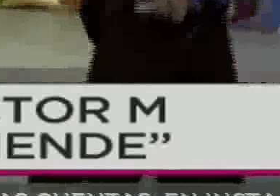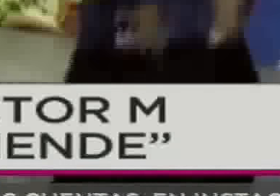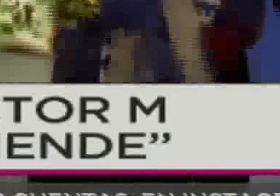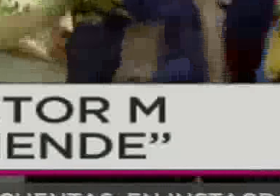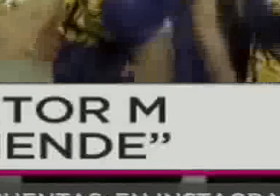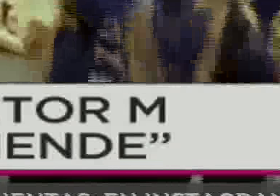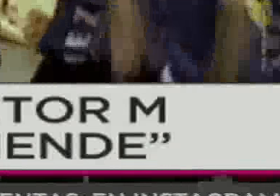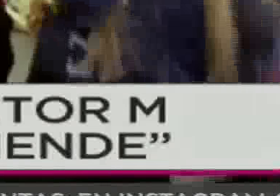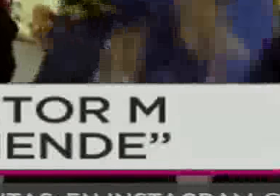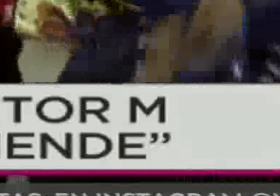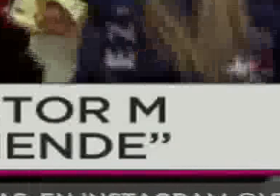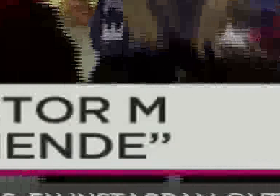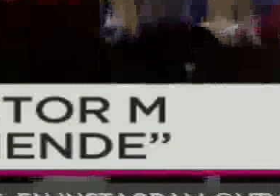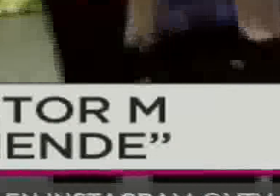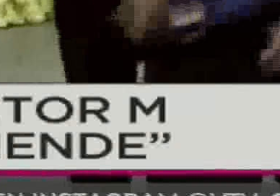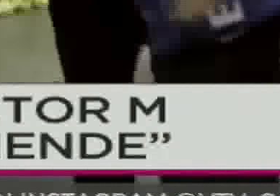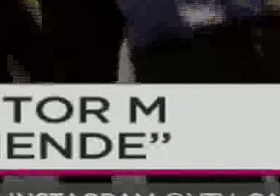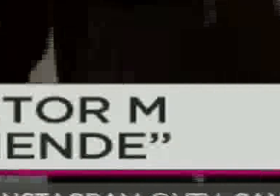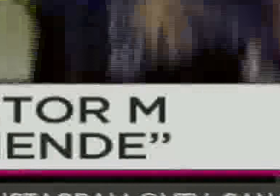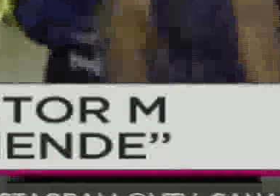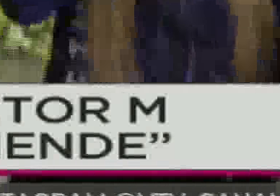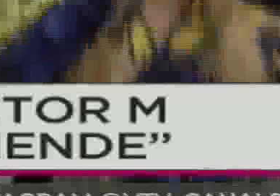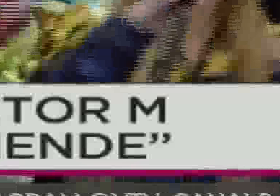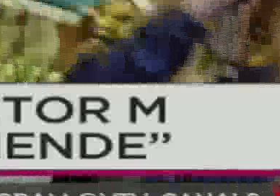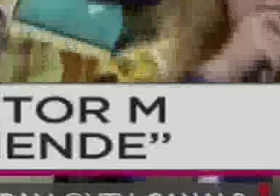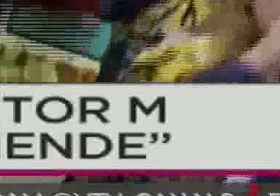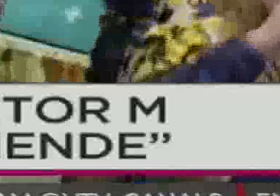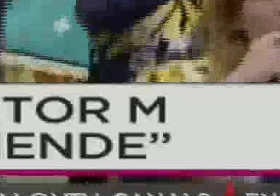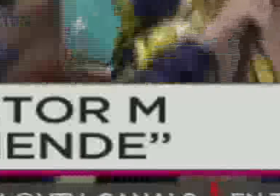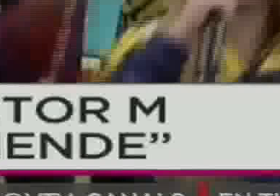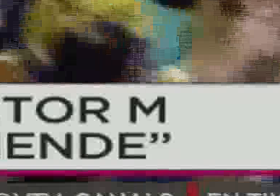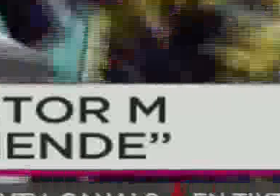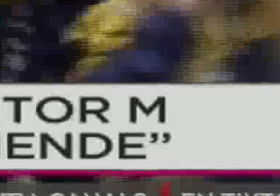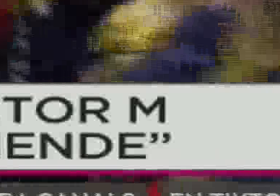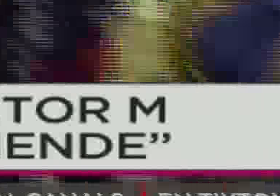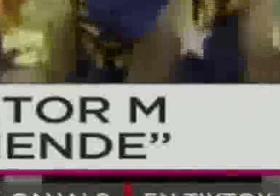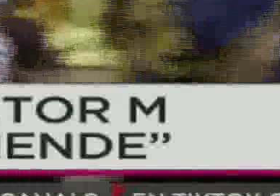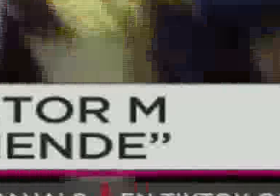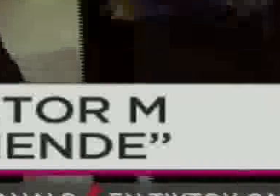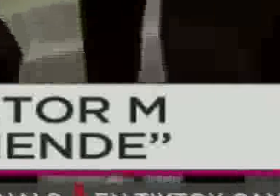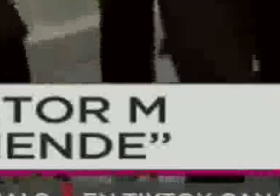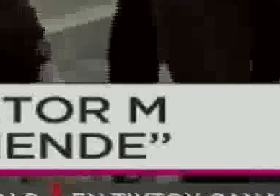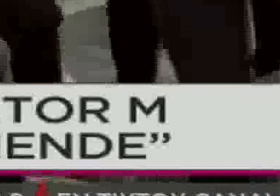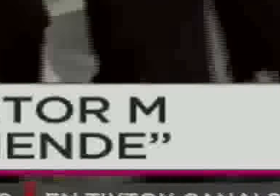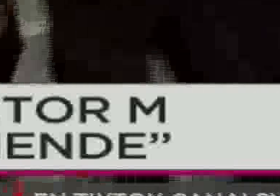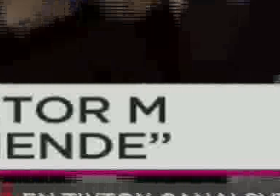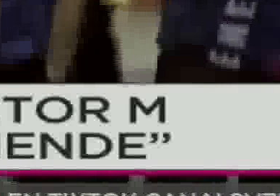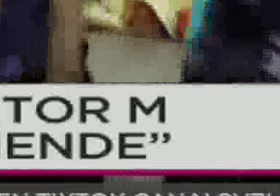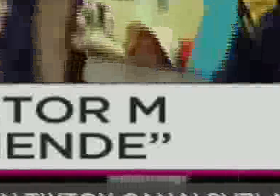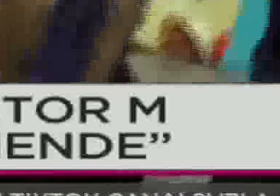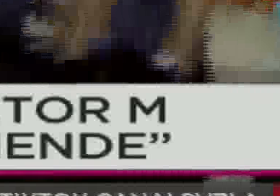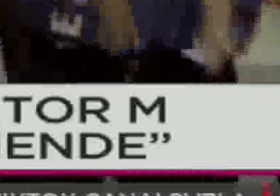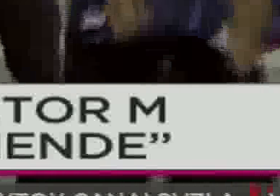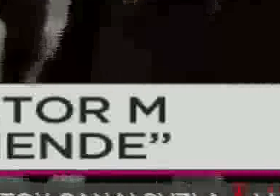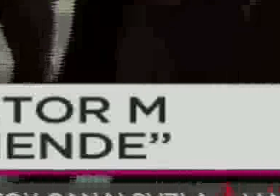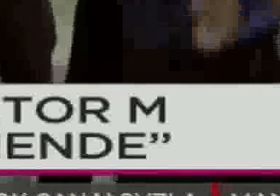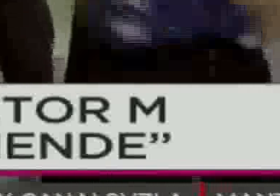Sí, sí, sí, sí. Mi gente no se vende, si nos ataca Venezuela se defiende. Mi